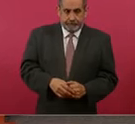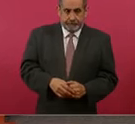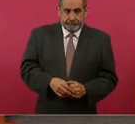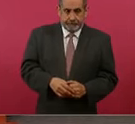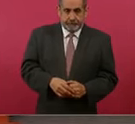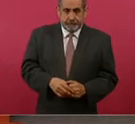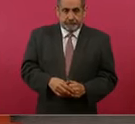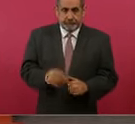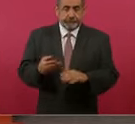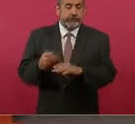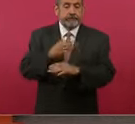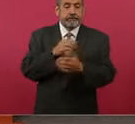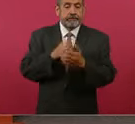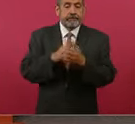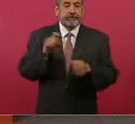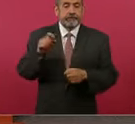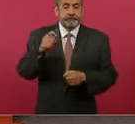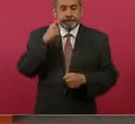Y en el 20,